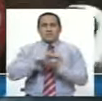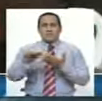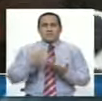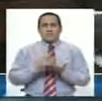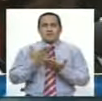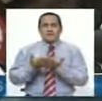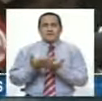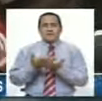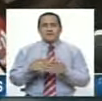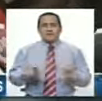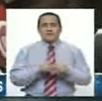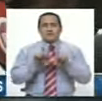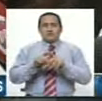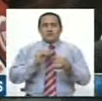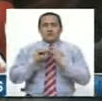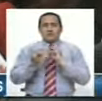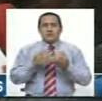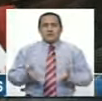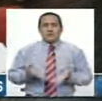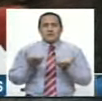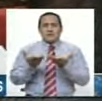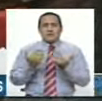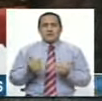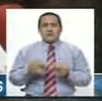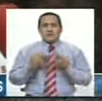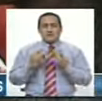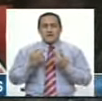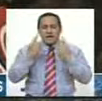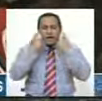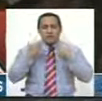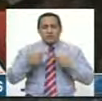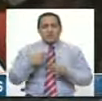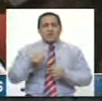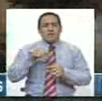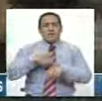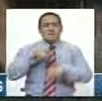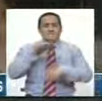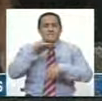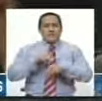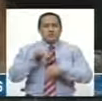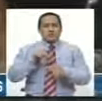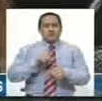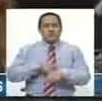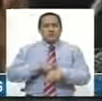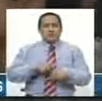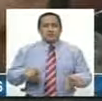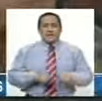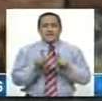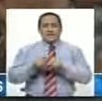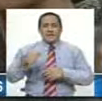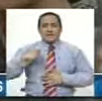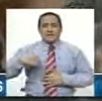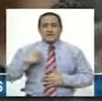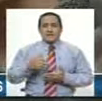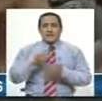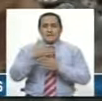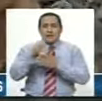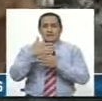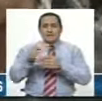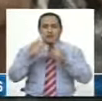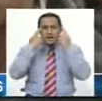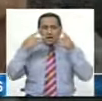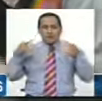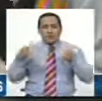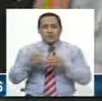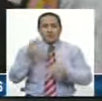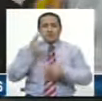prueba. Ajustes que les van a permitir llegar en mucho menos tiempo. Susana Villarán participó en la